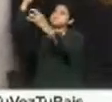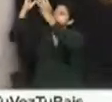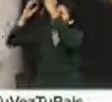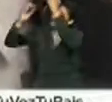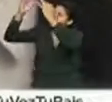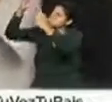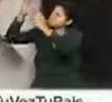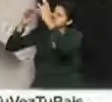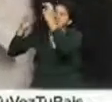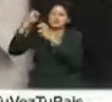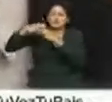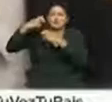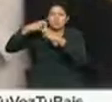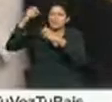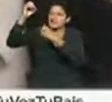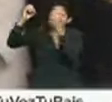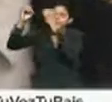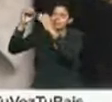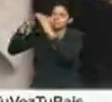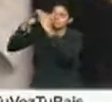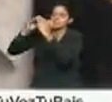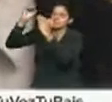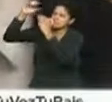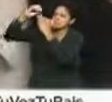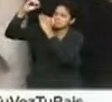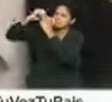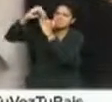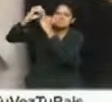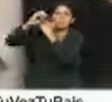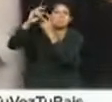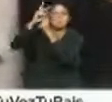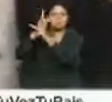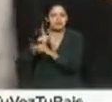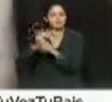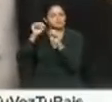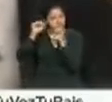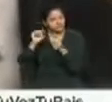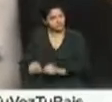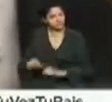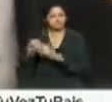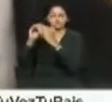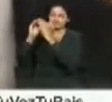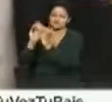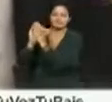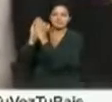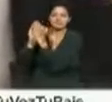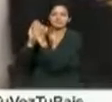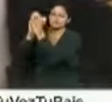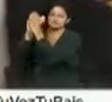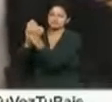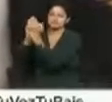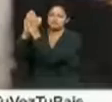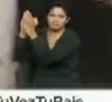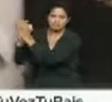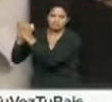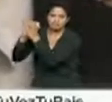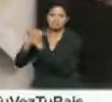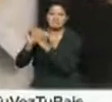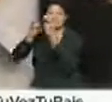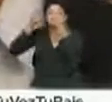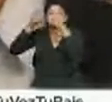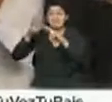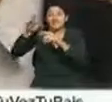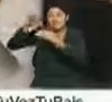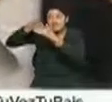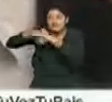y piroclastos. Entonces, tiene una estructura que podría resistir a este tipo de material, o sea, una estructura que también trabaja a partir de